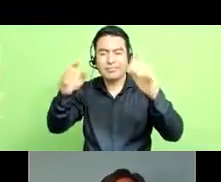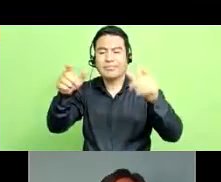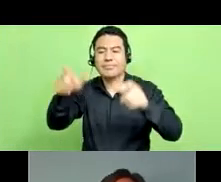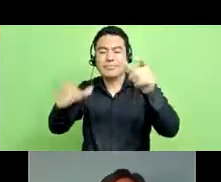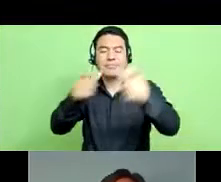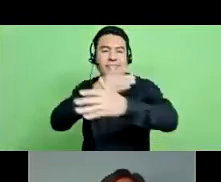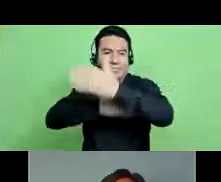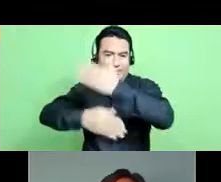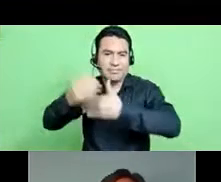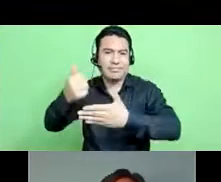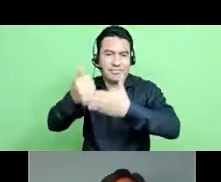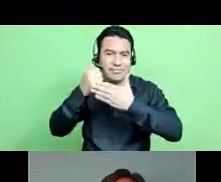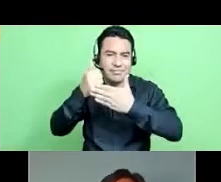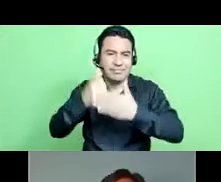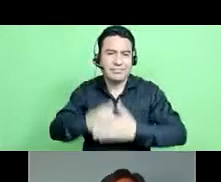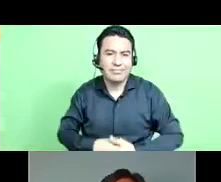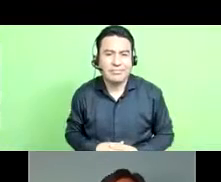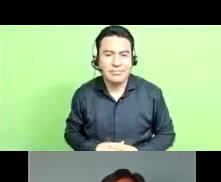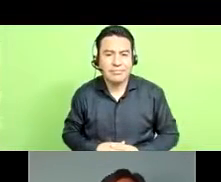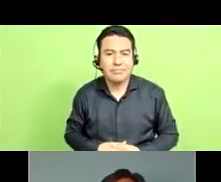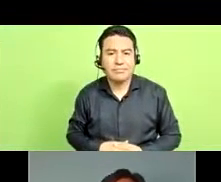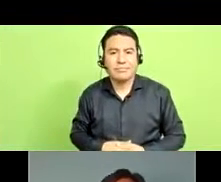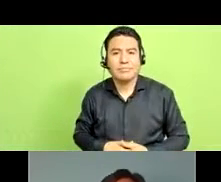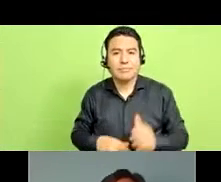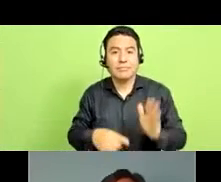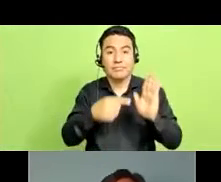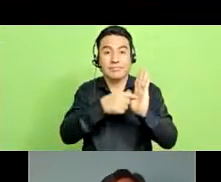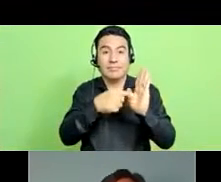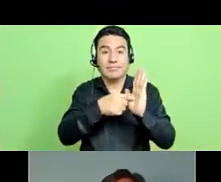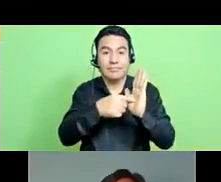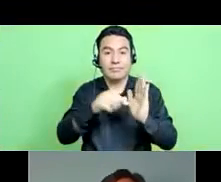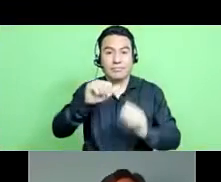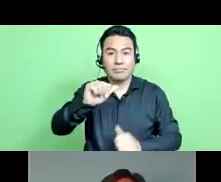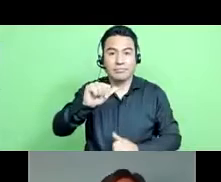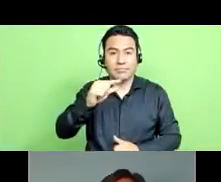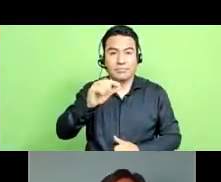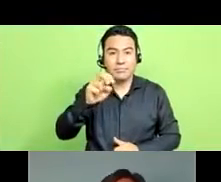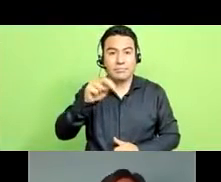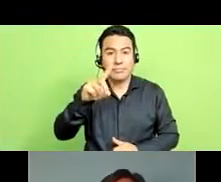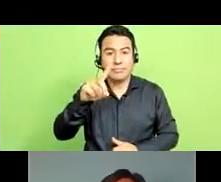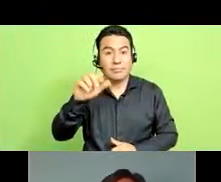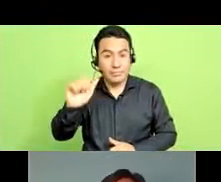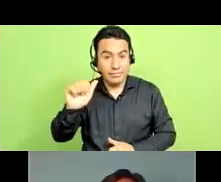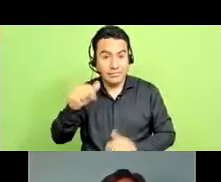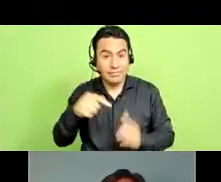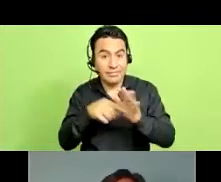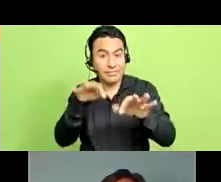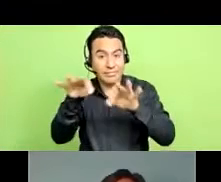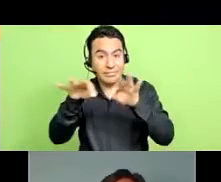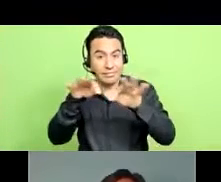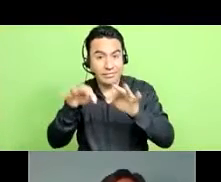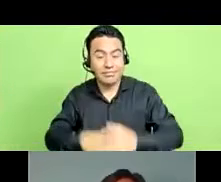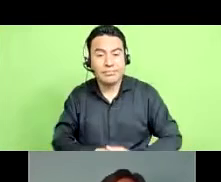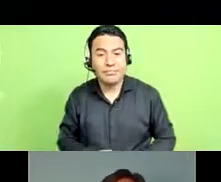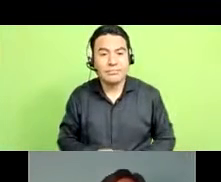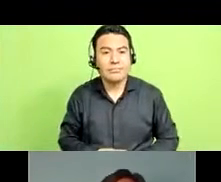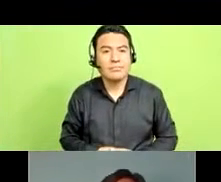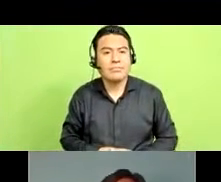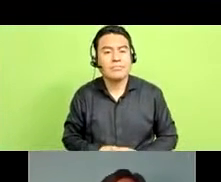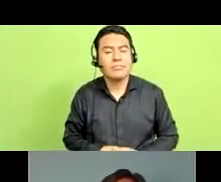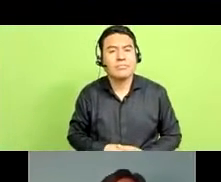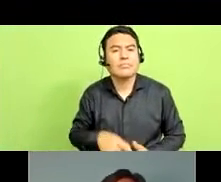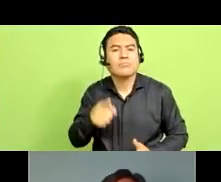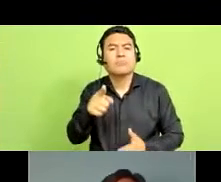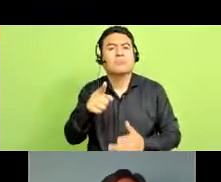esta agenda esta esta sesión informativa tiene como punto de agenda